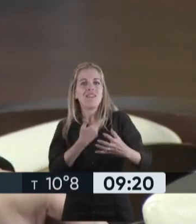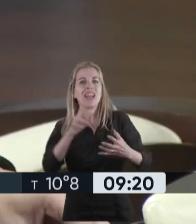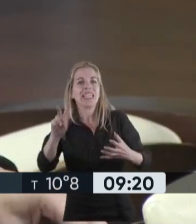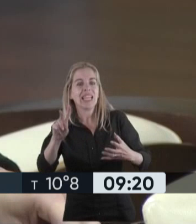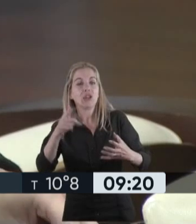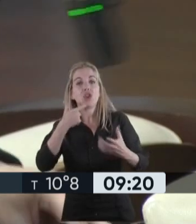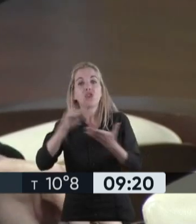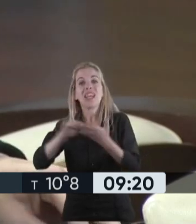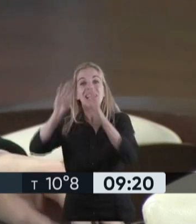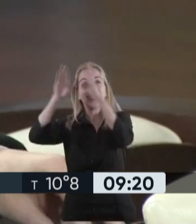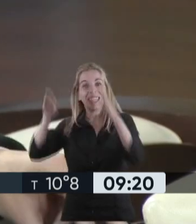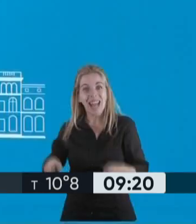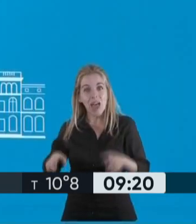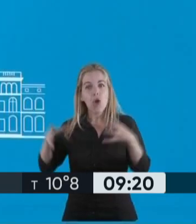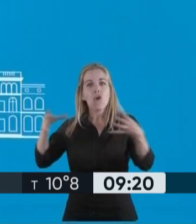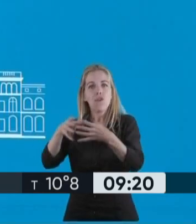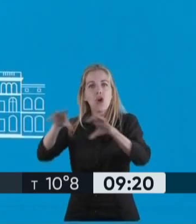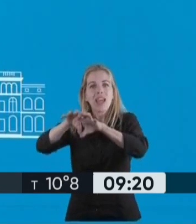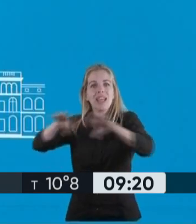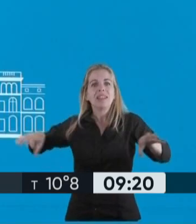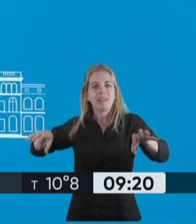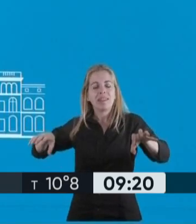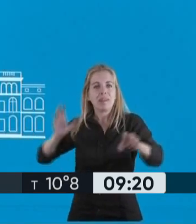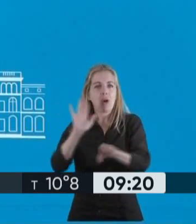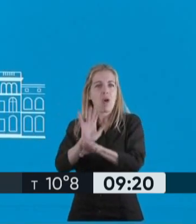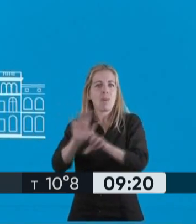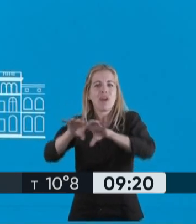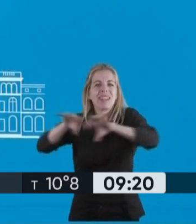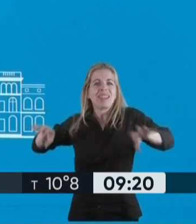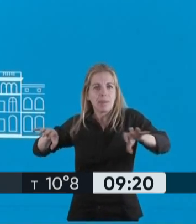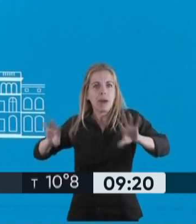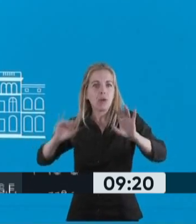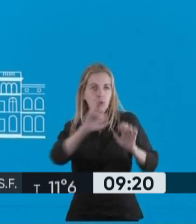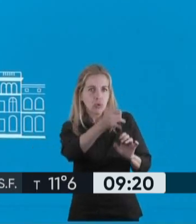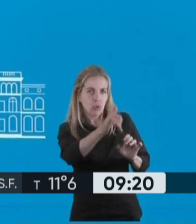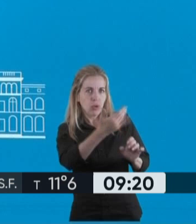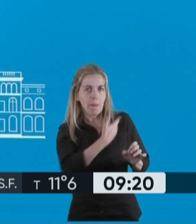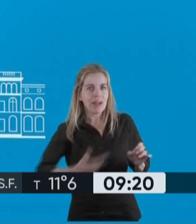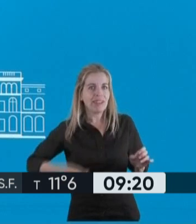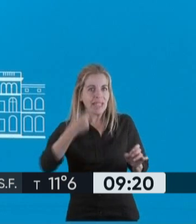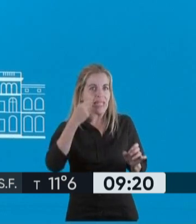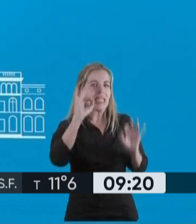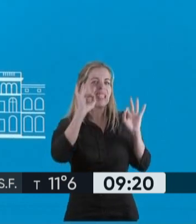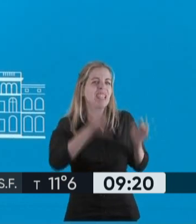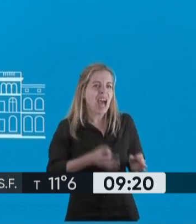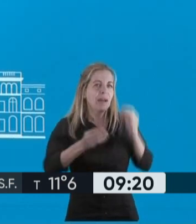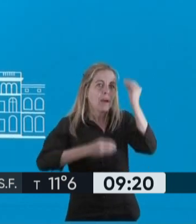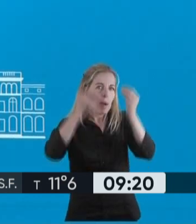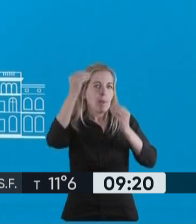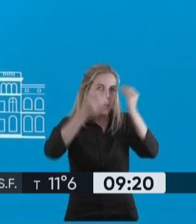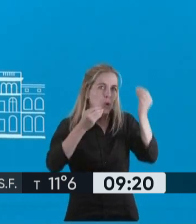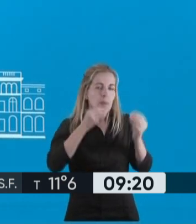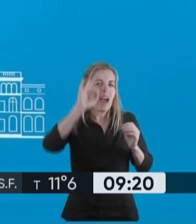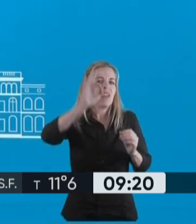Senado. Muchas gracias. El presidente Fernández sigue de cerca y con mucha preocupación todo lo que está sucediendo en el conflicto que hay en